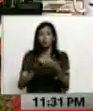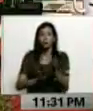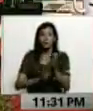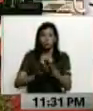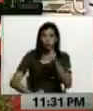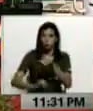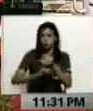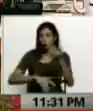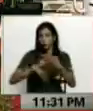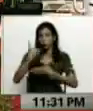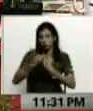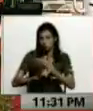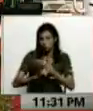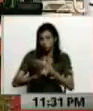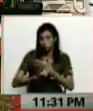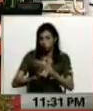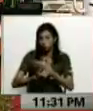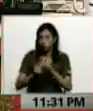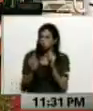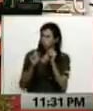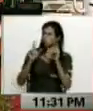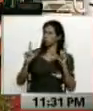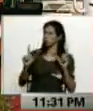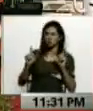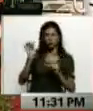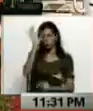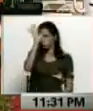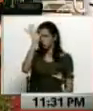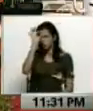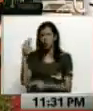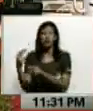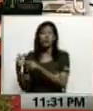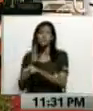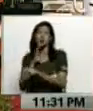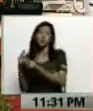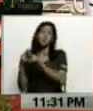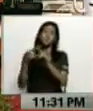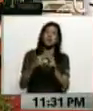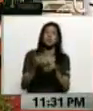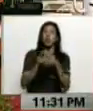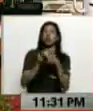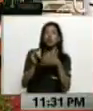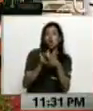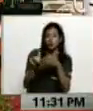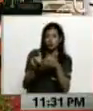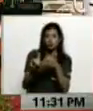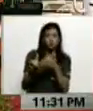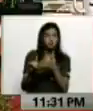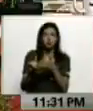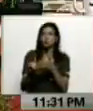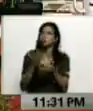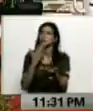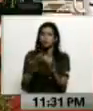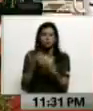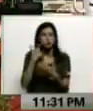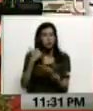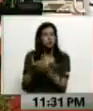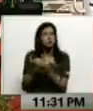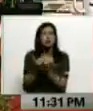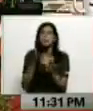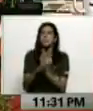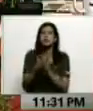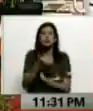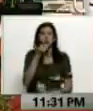proyectos esto al parecer sorprendió a los asistentes quienes desconocían sobre el préstamo en dólares y solicitaron una